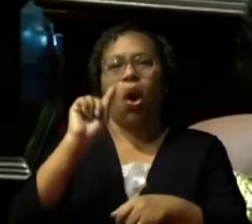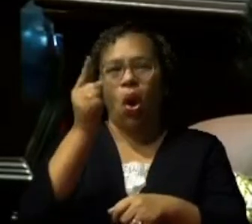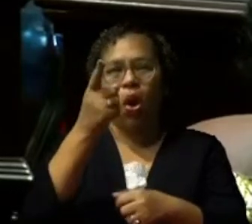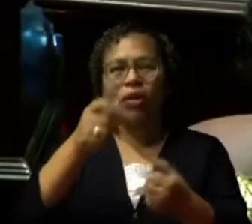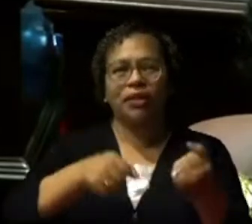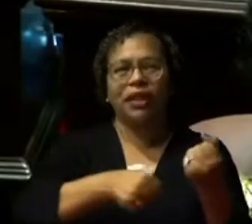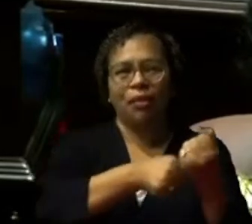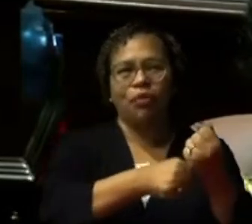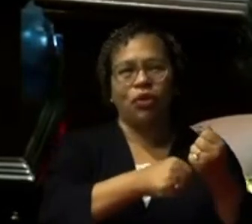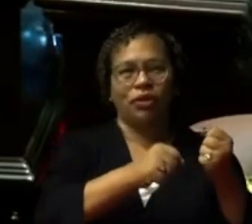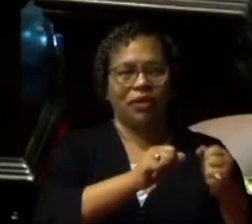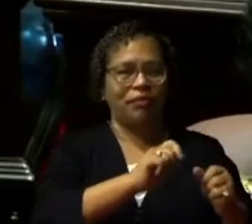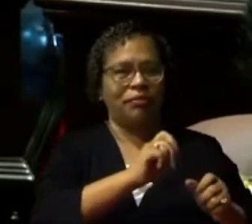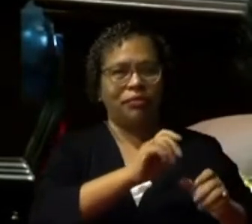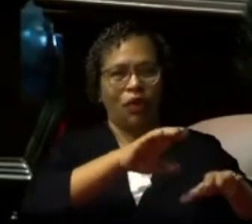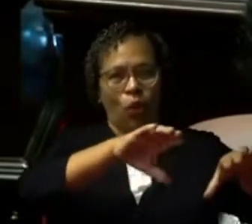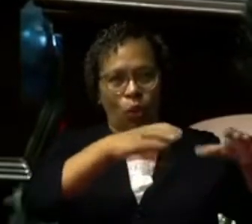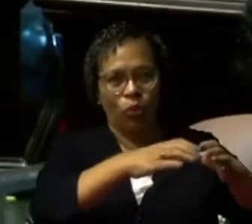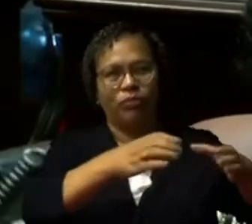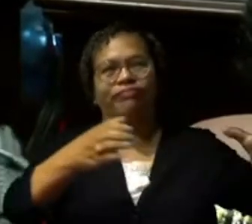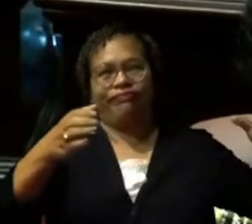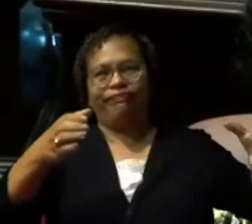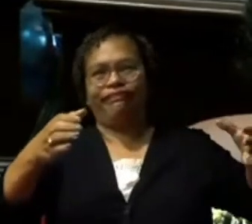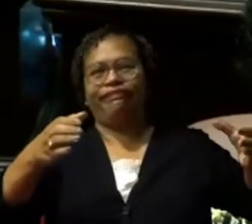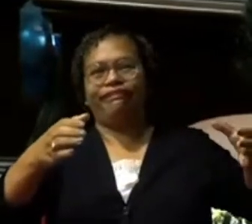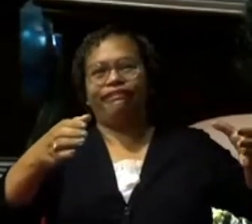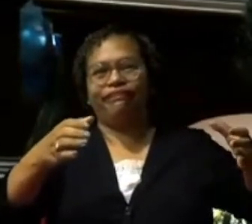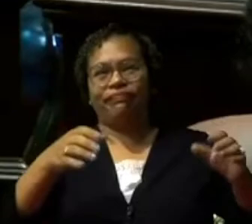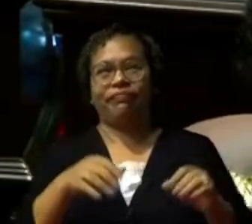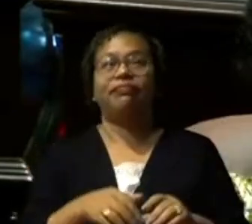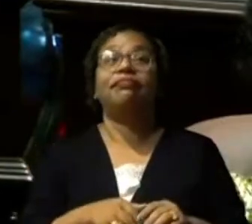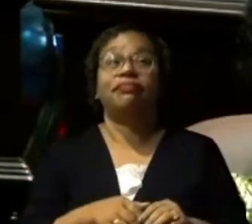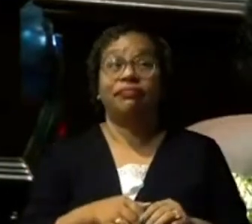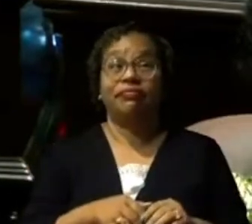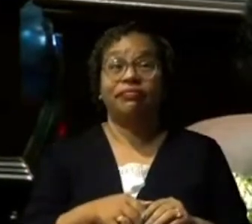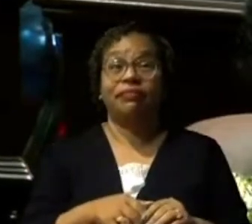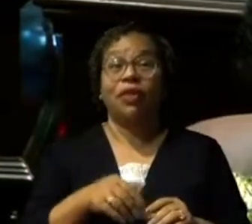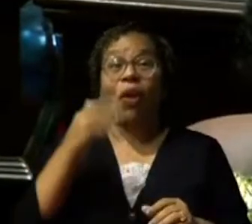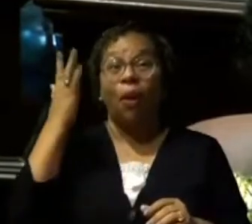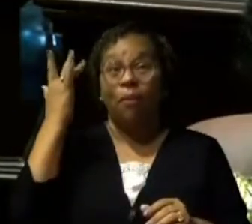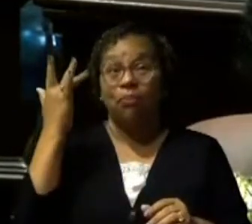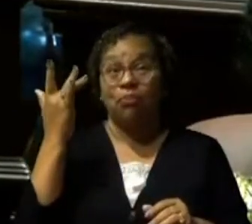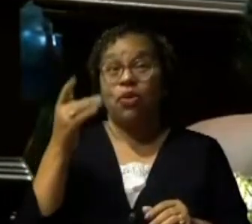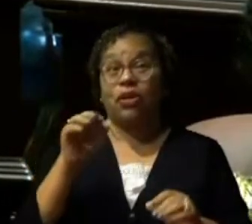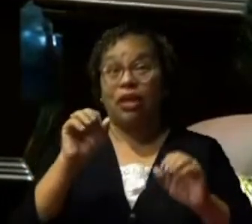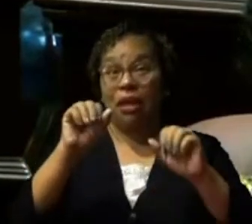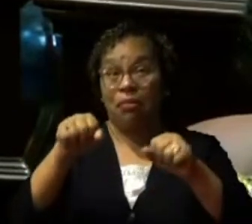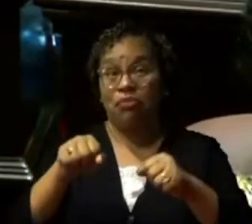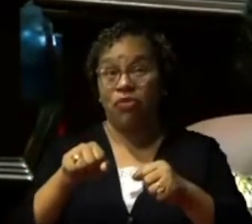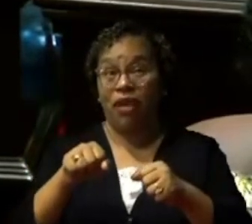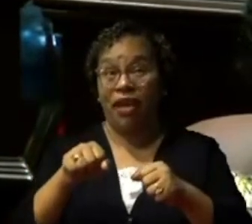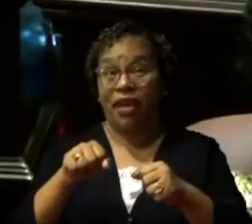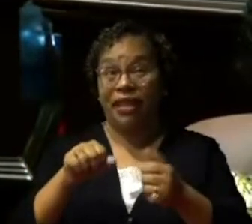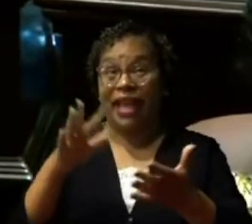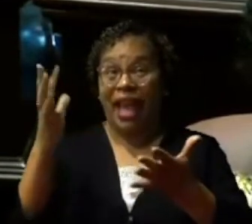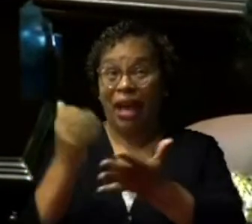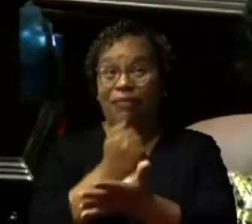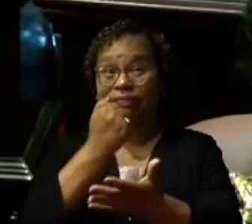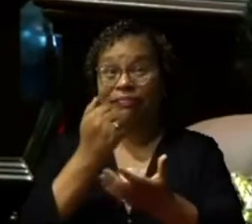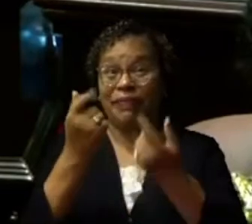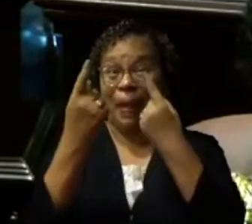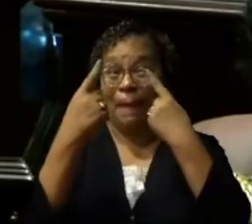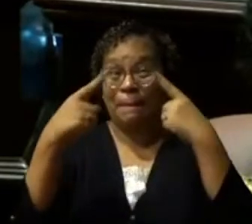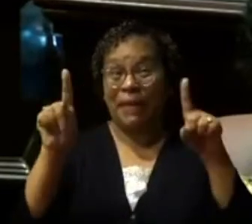de asignación desproporcional de escaños que favorece a la primera mayoría. Y por eso en la provincia de La Romana, habiendo sacado